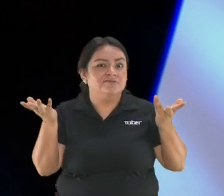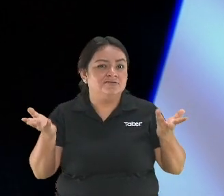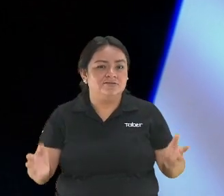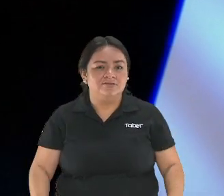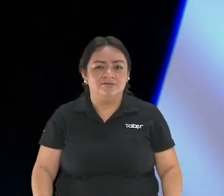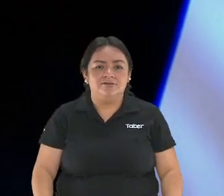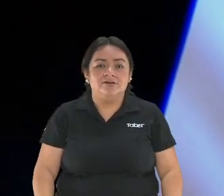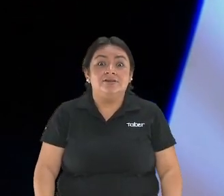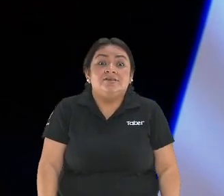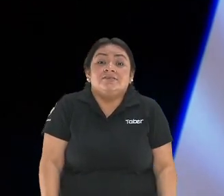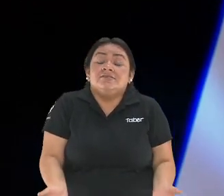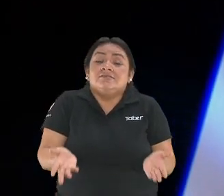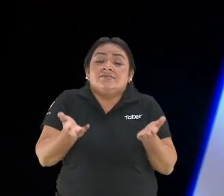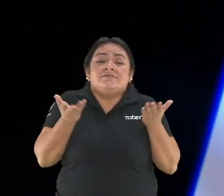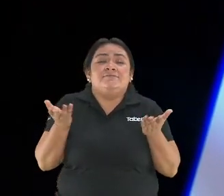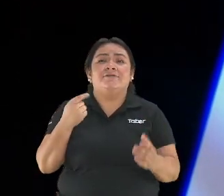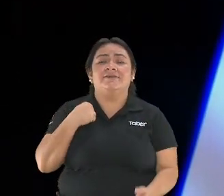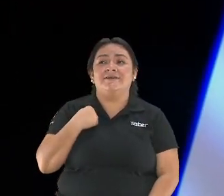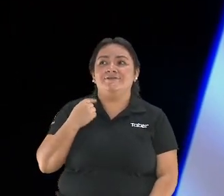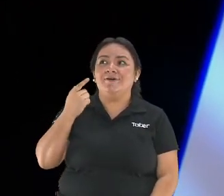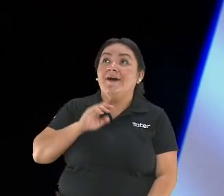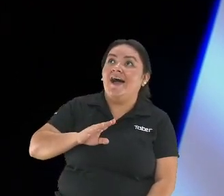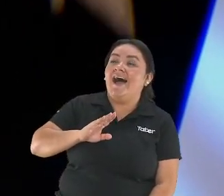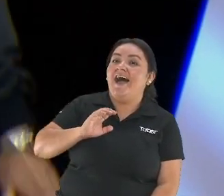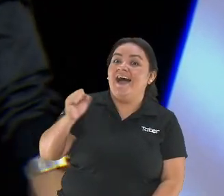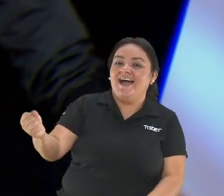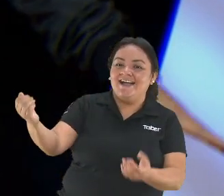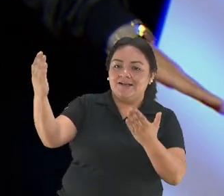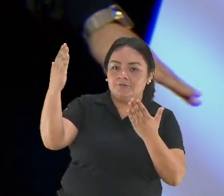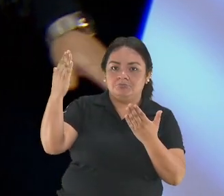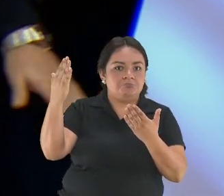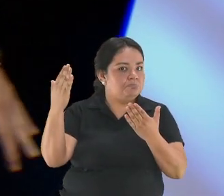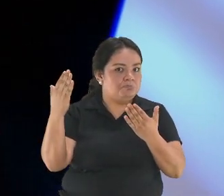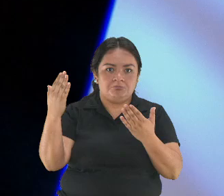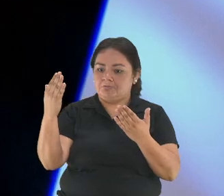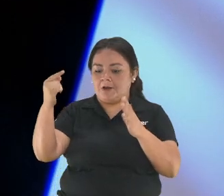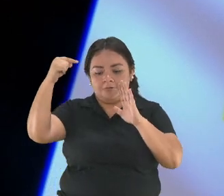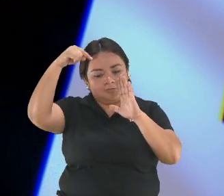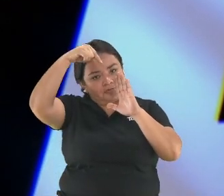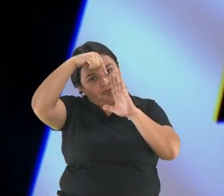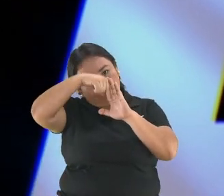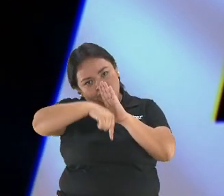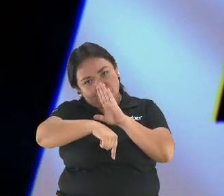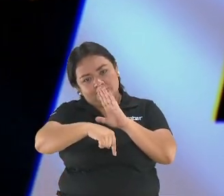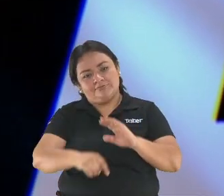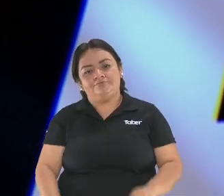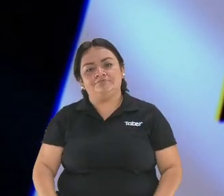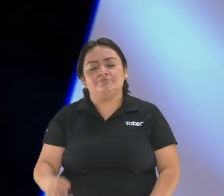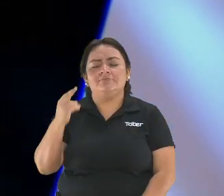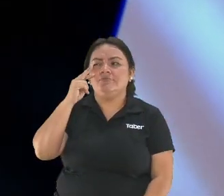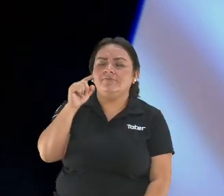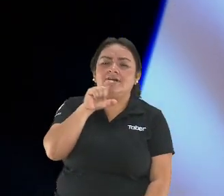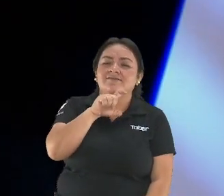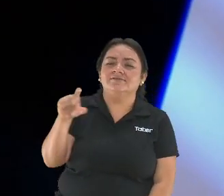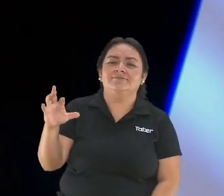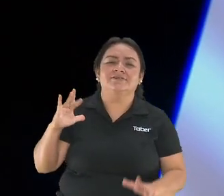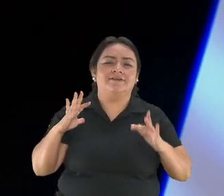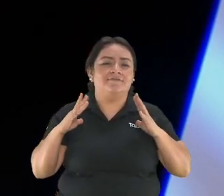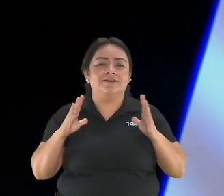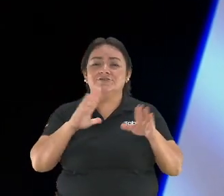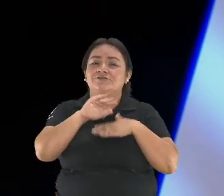porque siempre a mí en lugar de ir hacia arriba voy para abajo mira esta semana de vacaciones